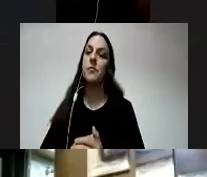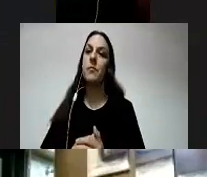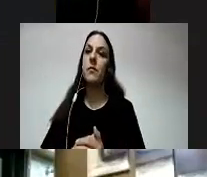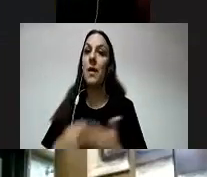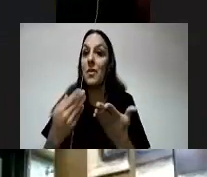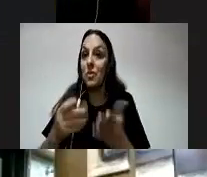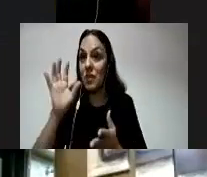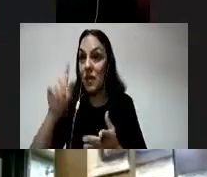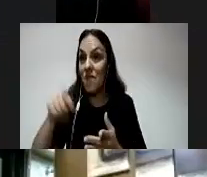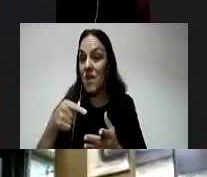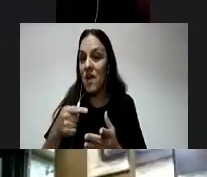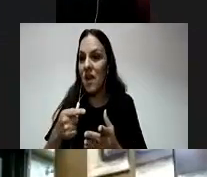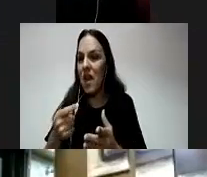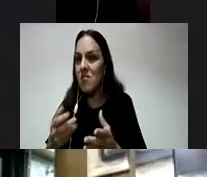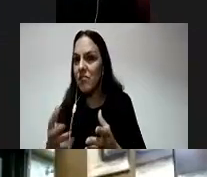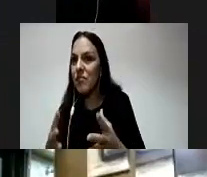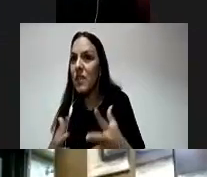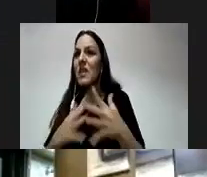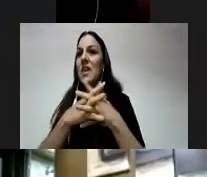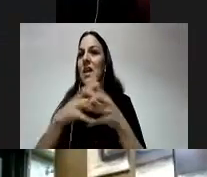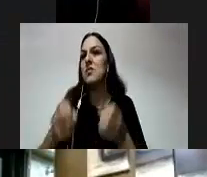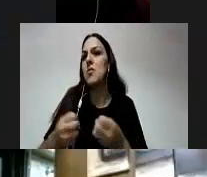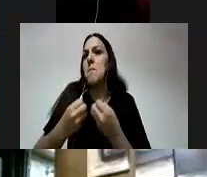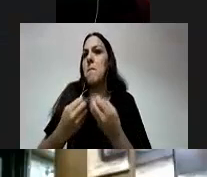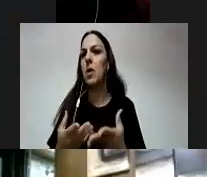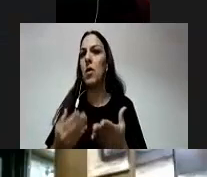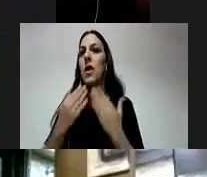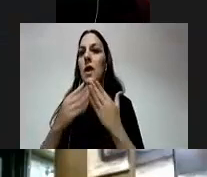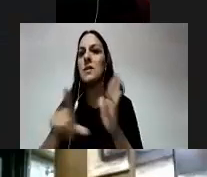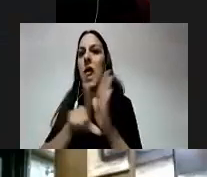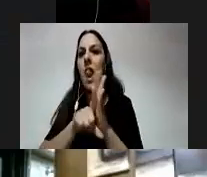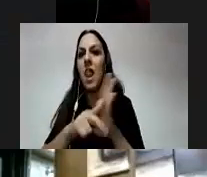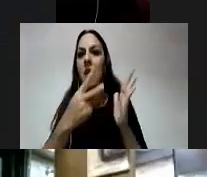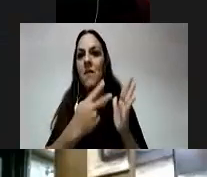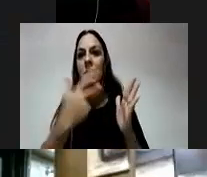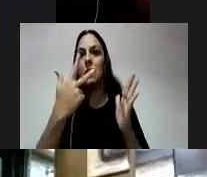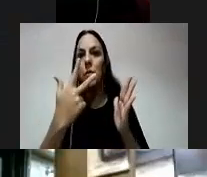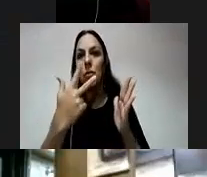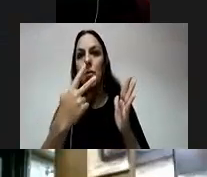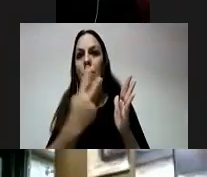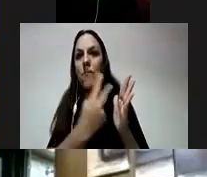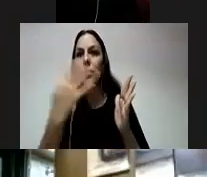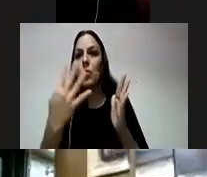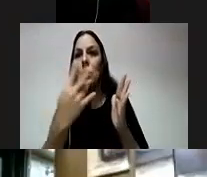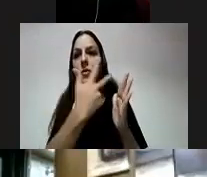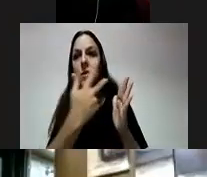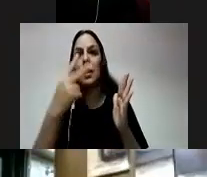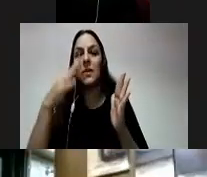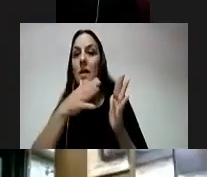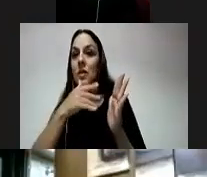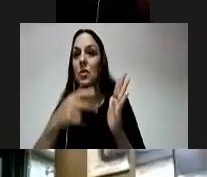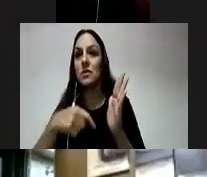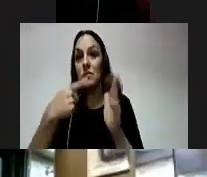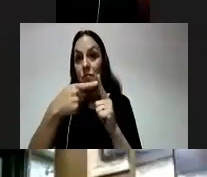mayor integración conforme a leyes 24.314 y 25.635. Es de destacar,